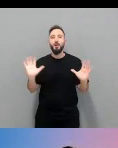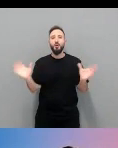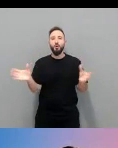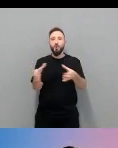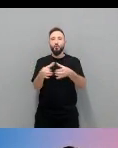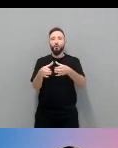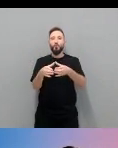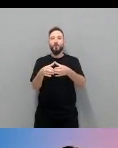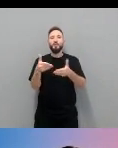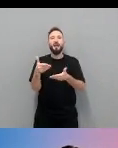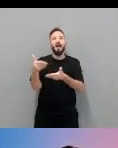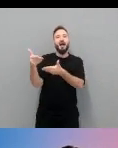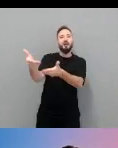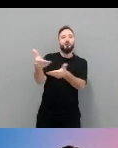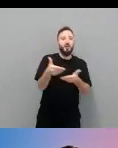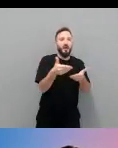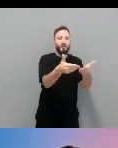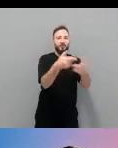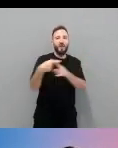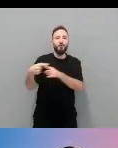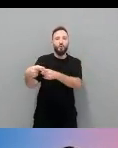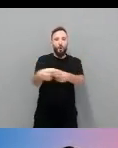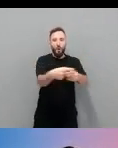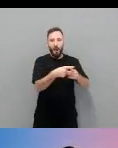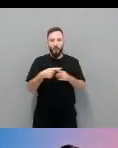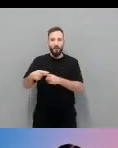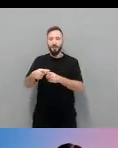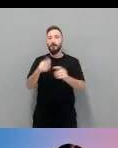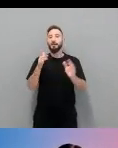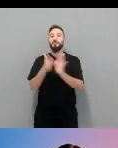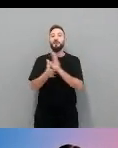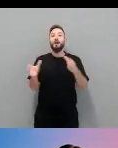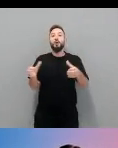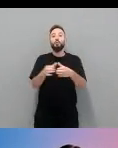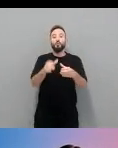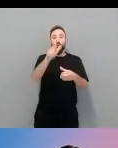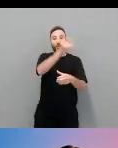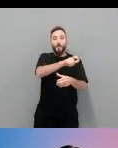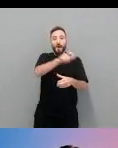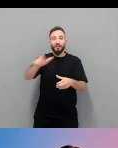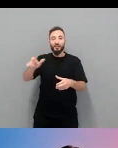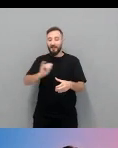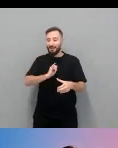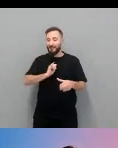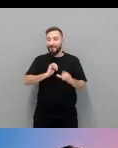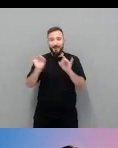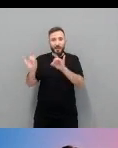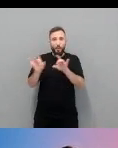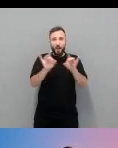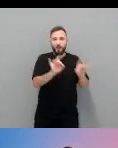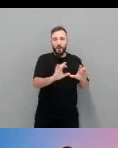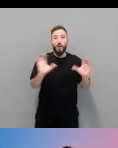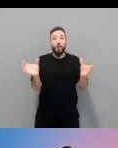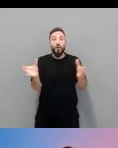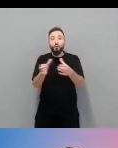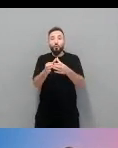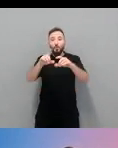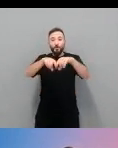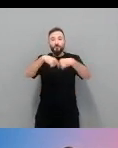¿no? Que son sobre todo grupos de iguales, grupos de familias que se